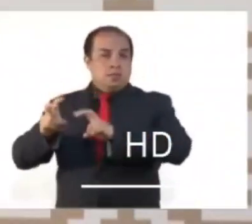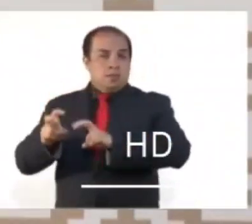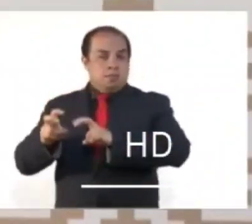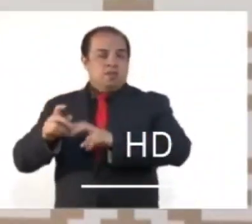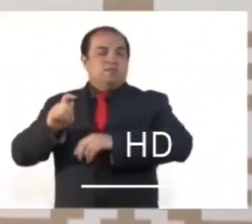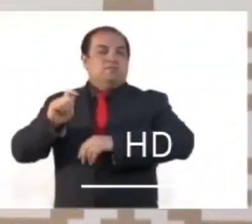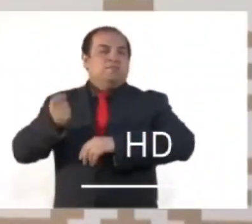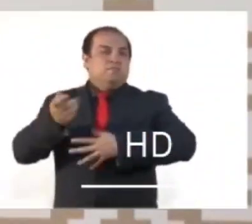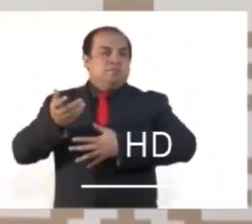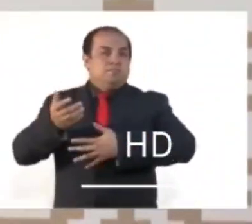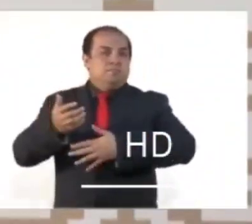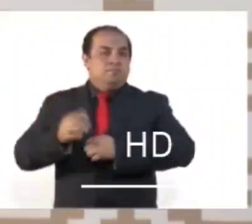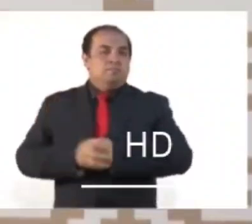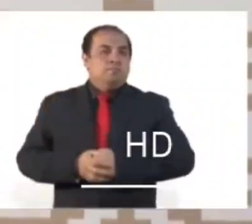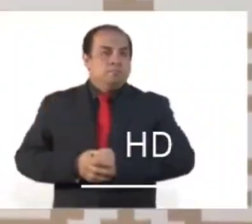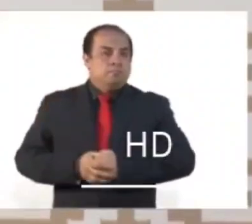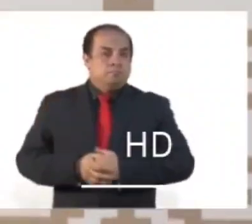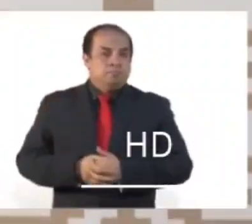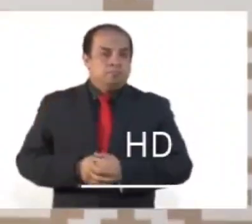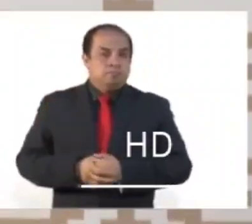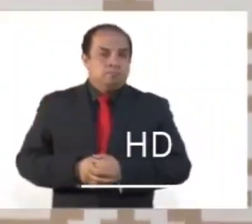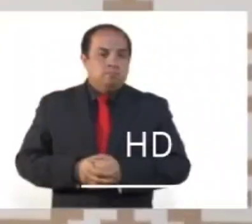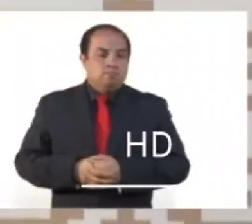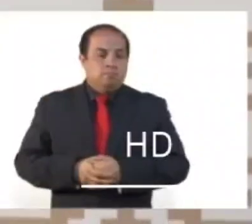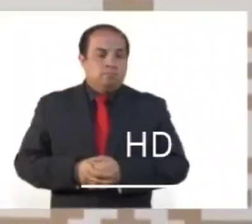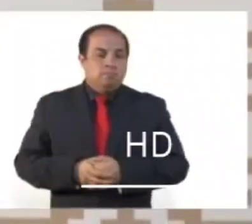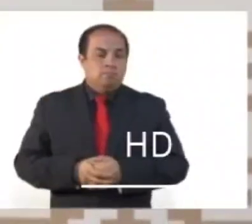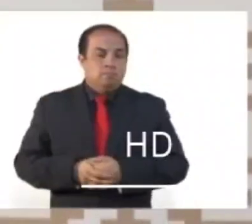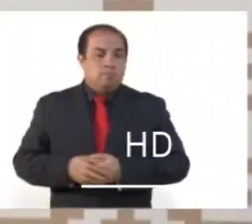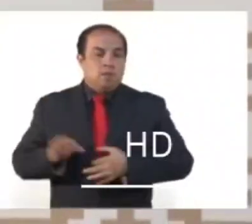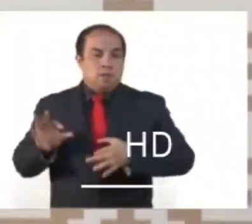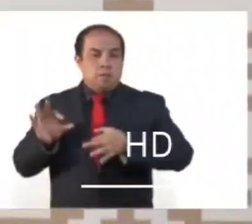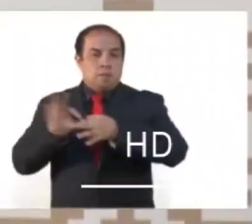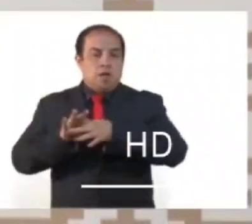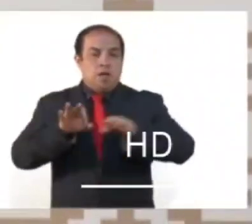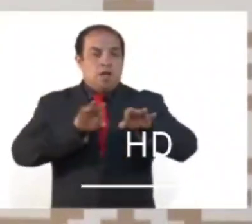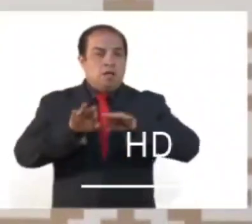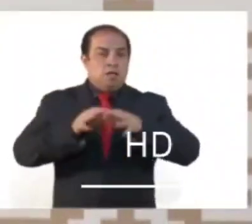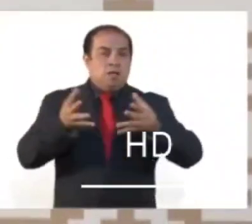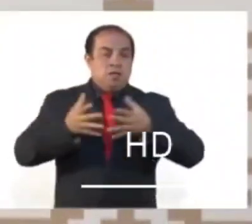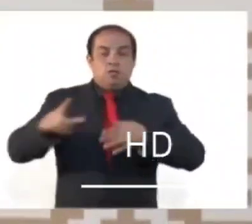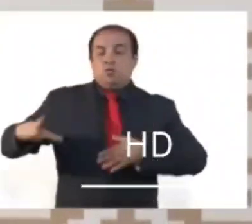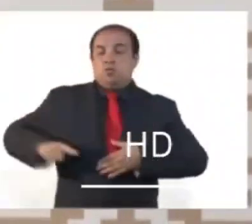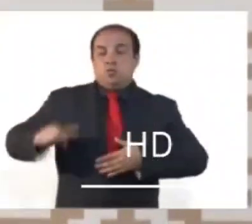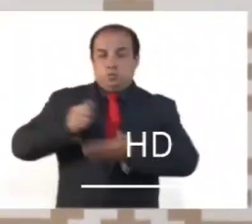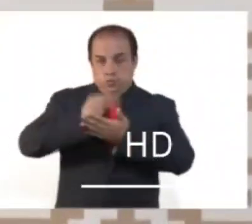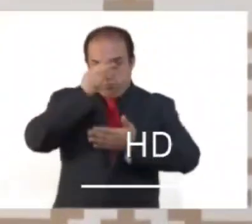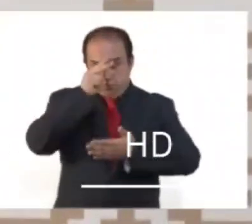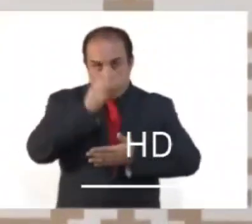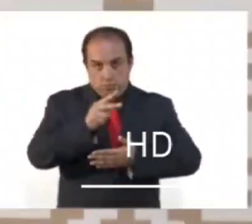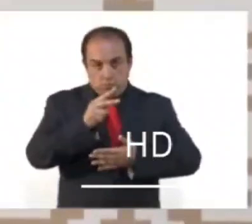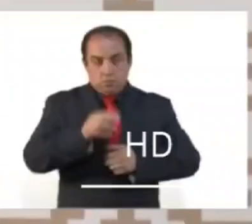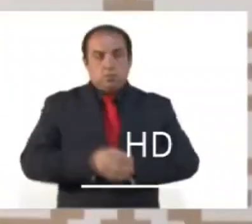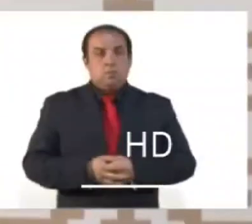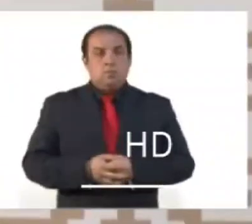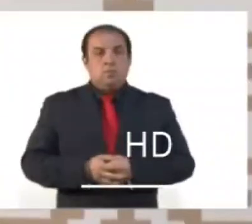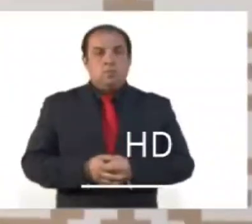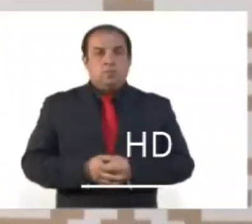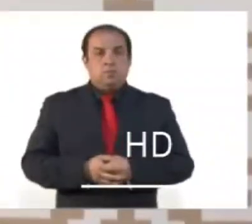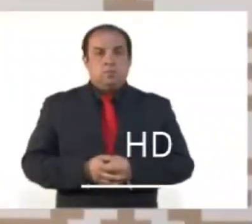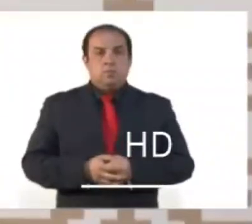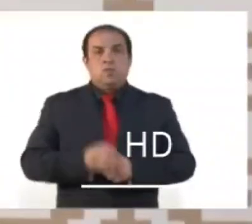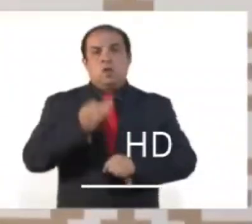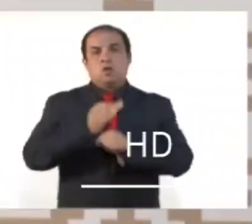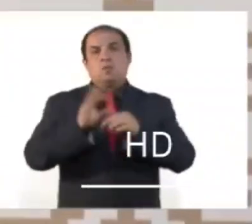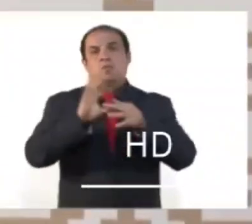que corresponden, esto sí, al trabajo que ha realizado el gobierno de la Ciudad de México, y quiero